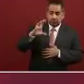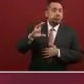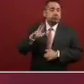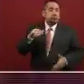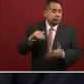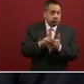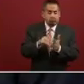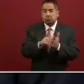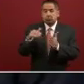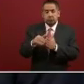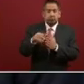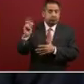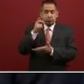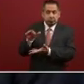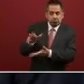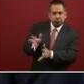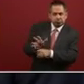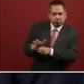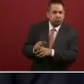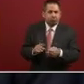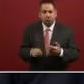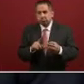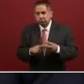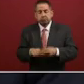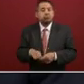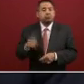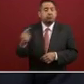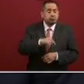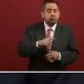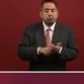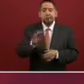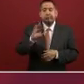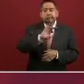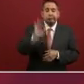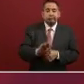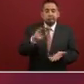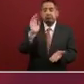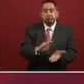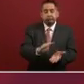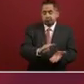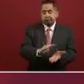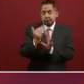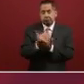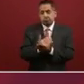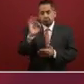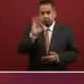millones de dólares y tres nos bajaron la tasa de interés